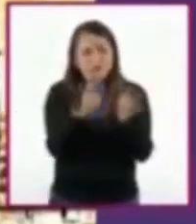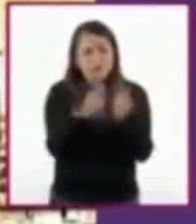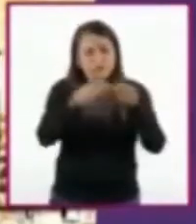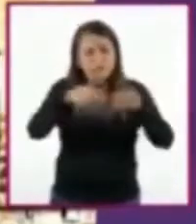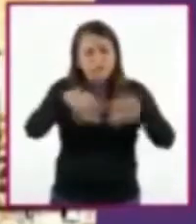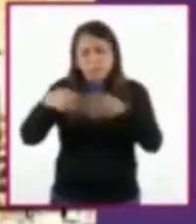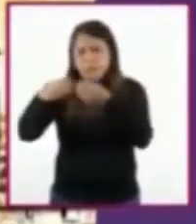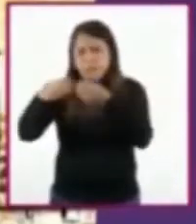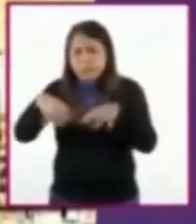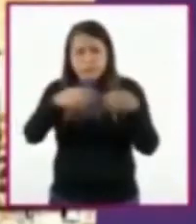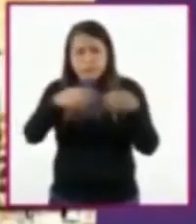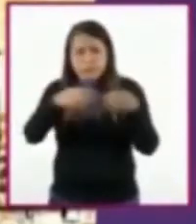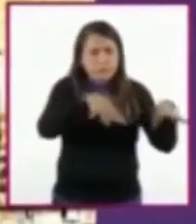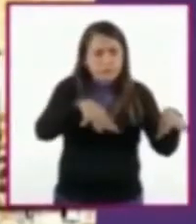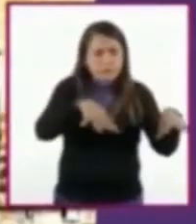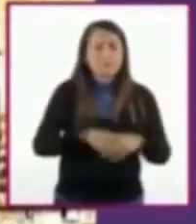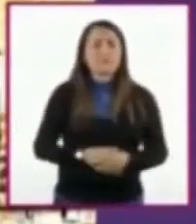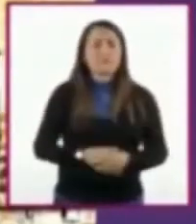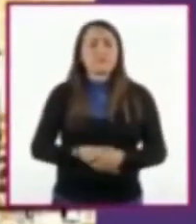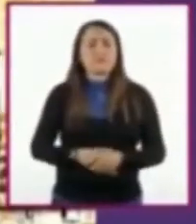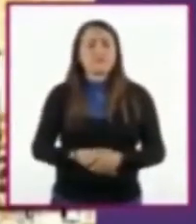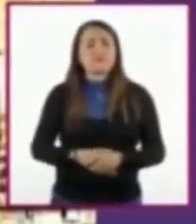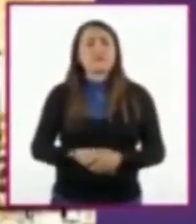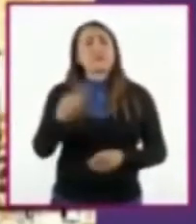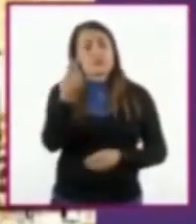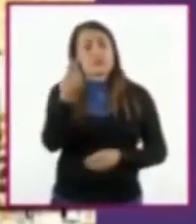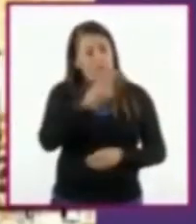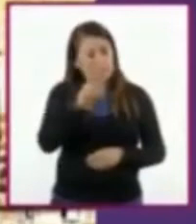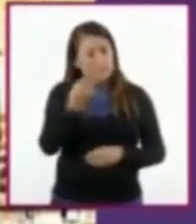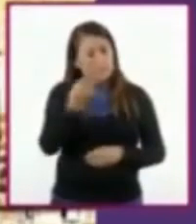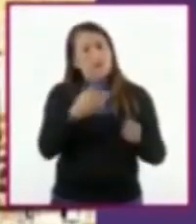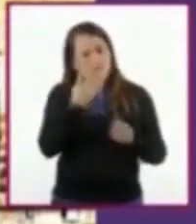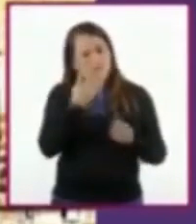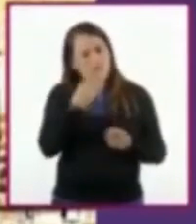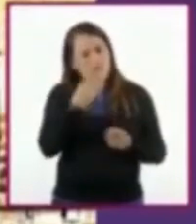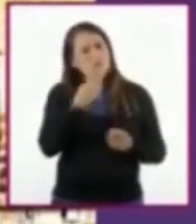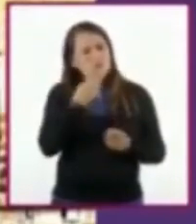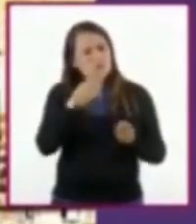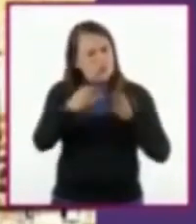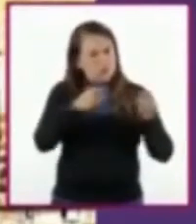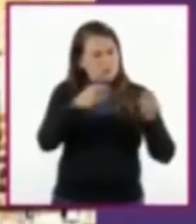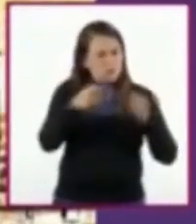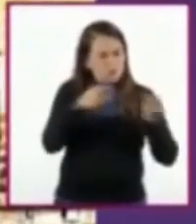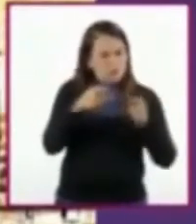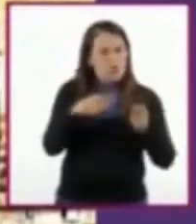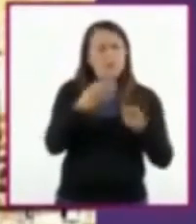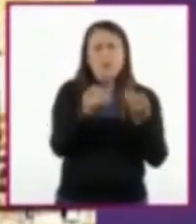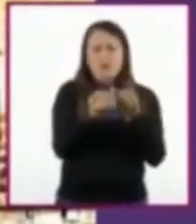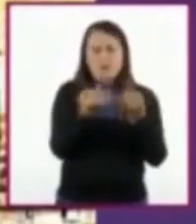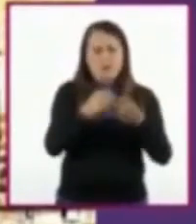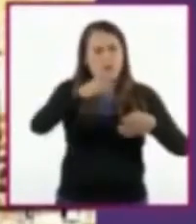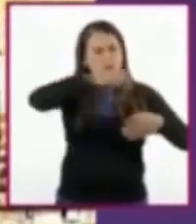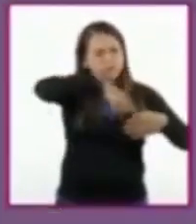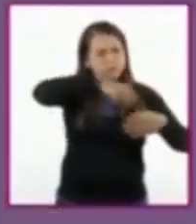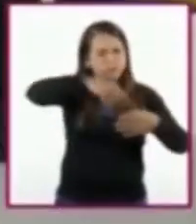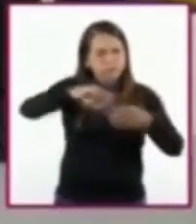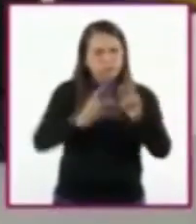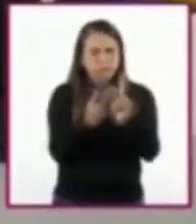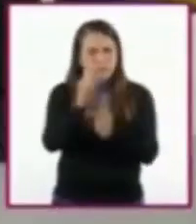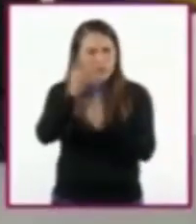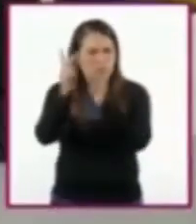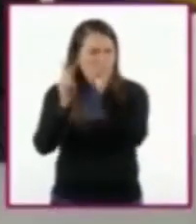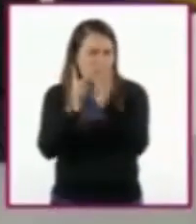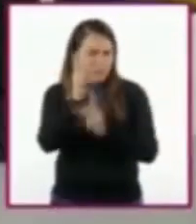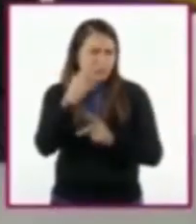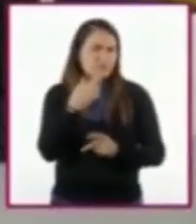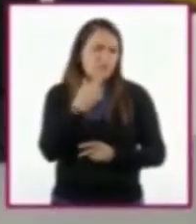habitan. Es relevante el uso moderado de este recurso y la acción responsable de reforestar las zonas dañadas.